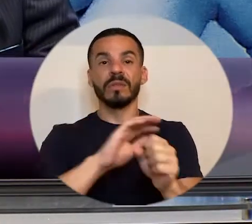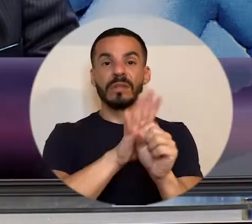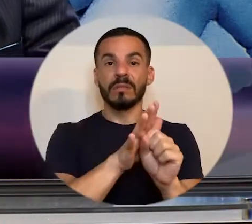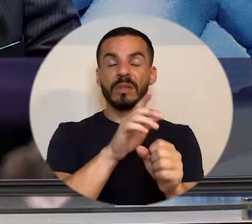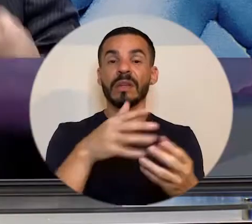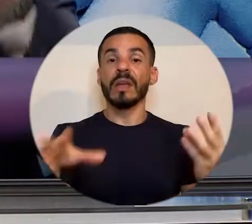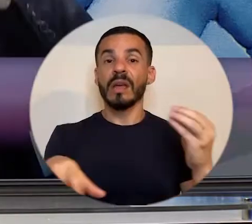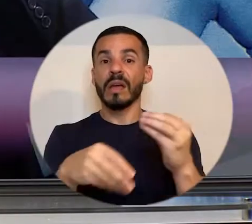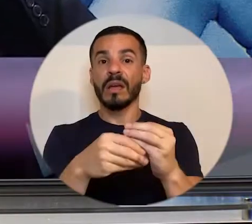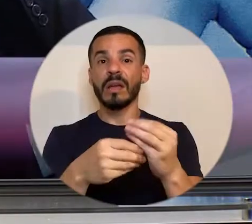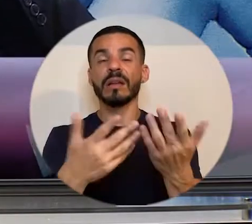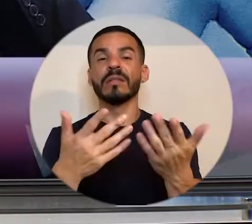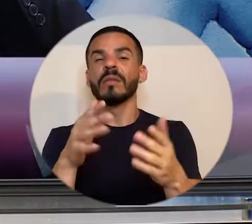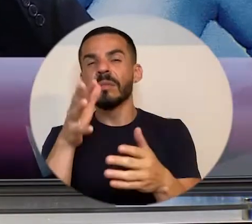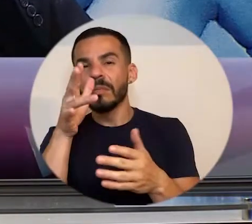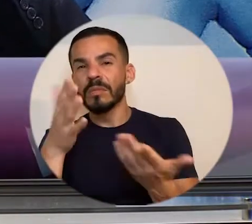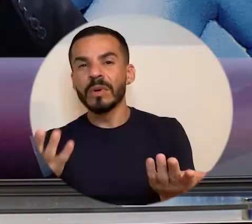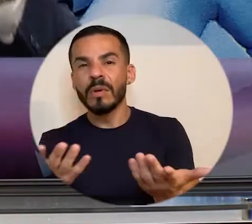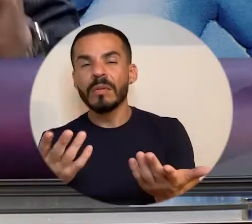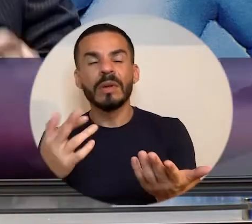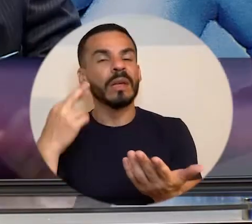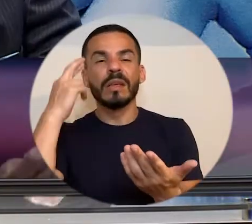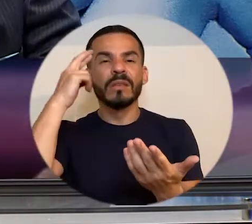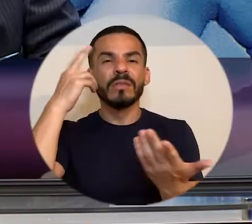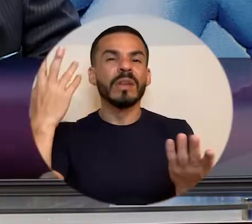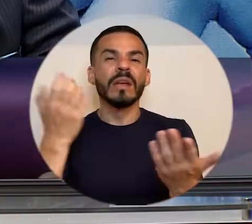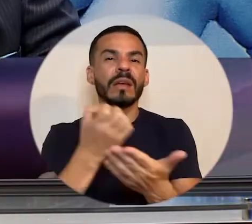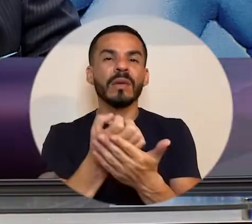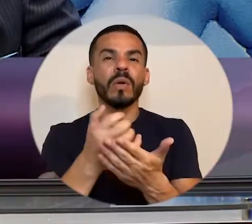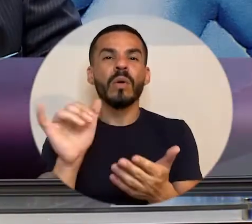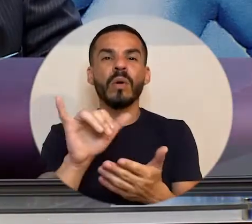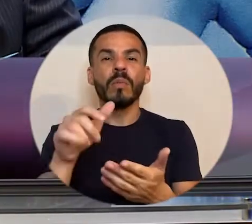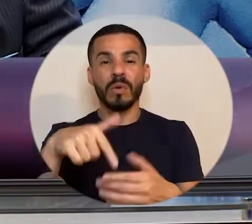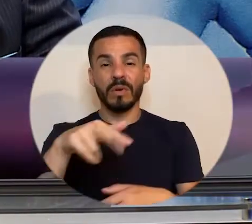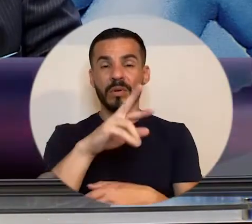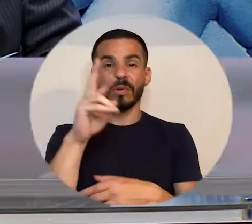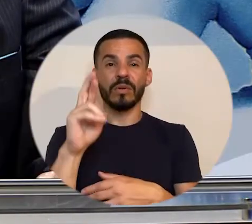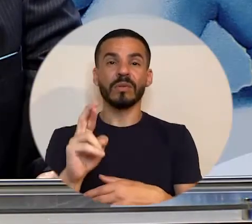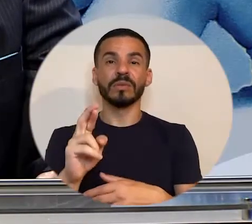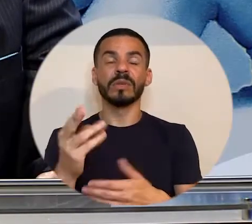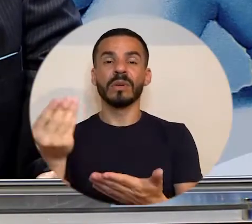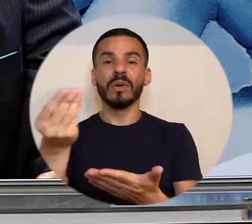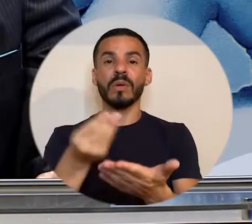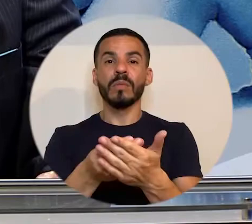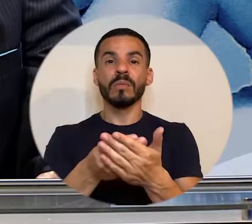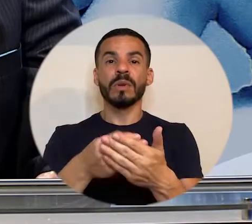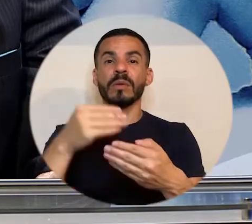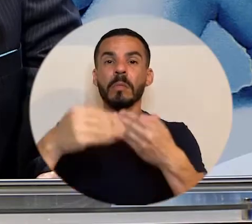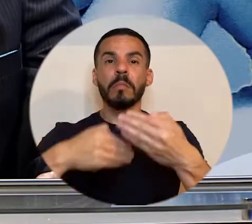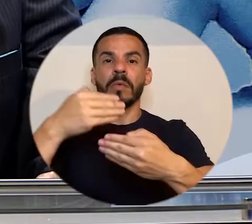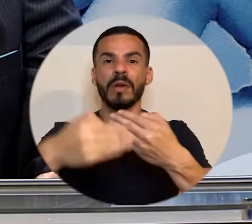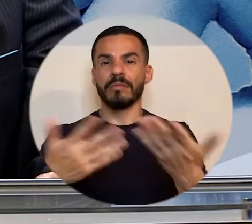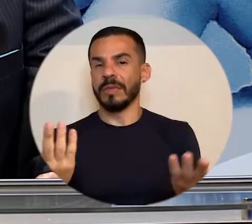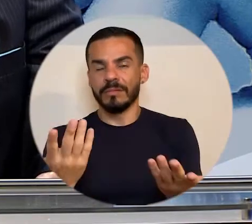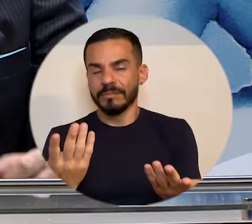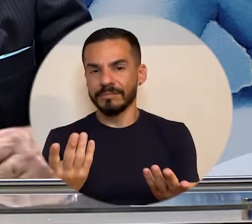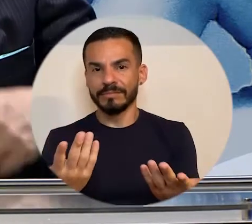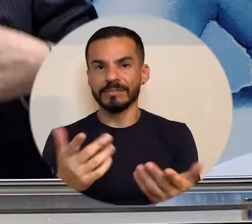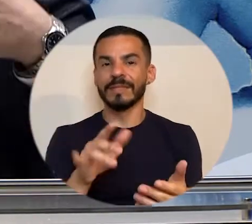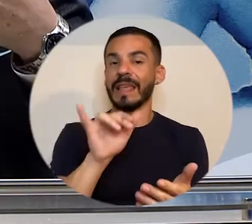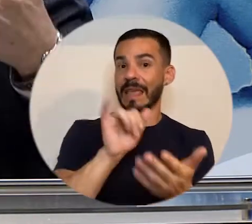factores. Y agregaríamos un son de broma que hasta irracionalidades en la economía como la de Costa Rica de comprar papel